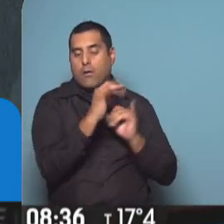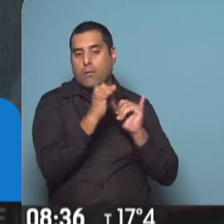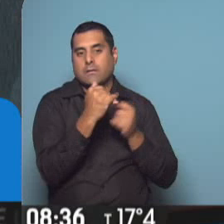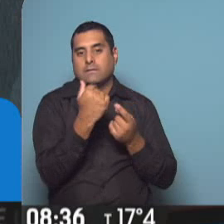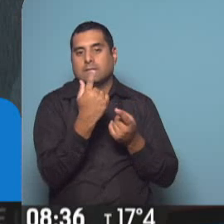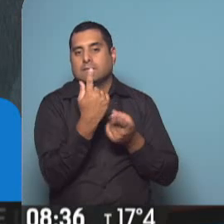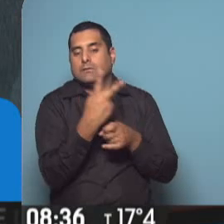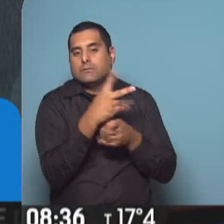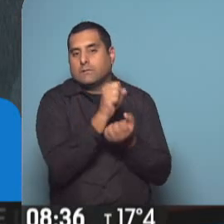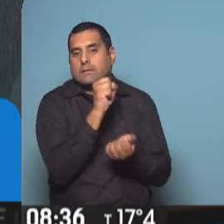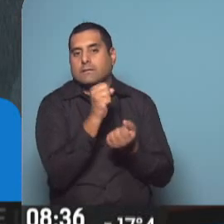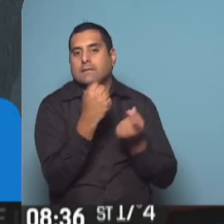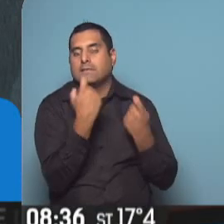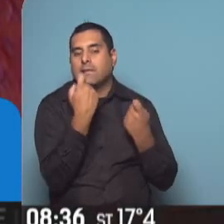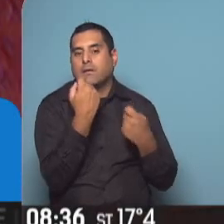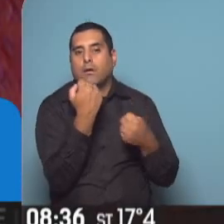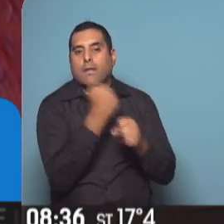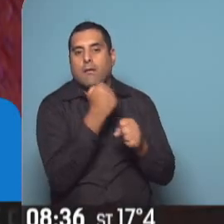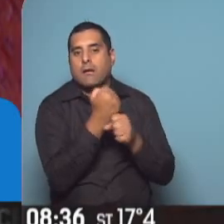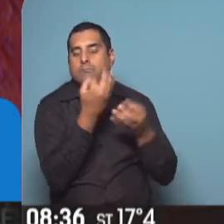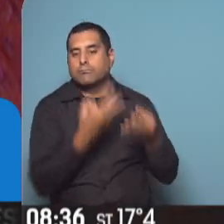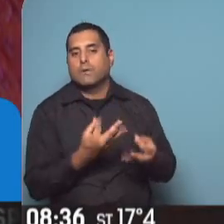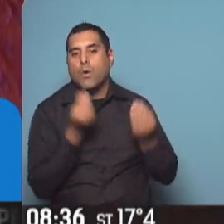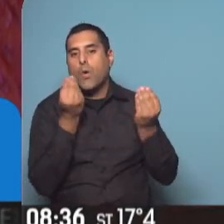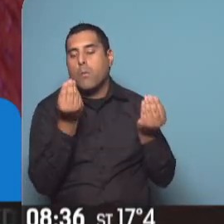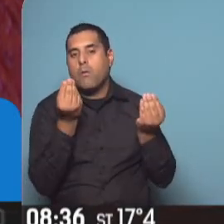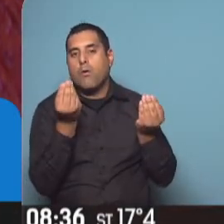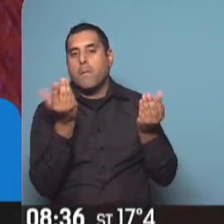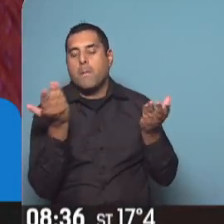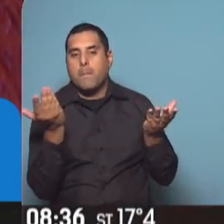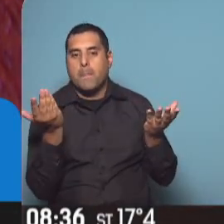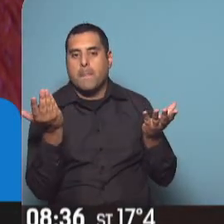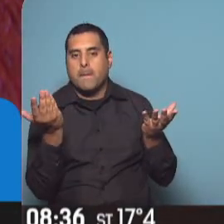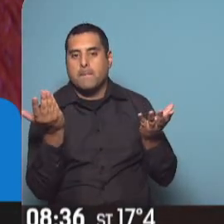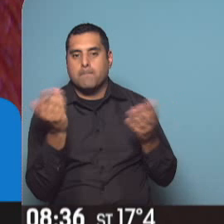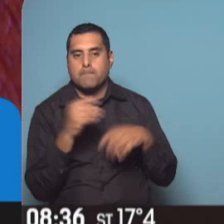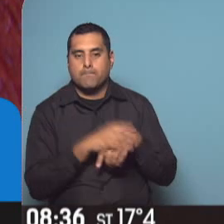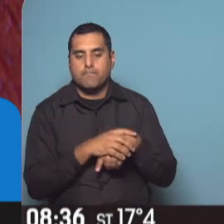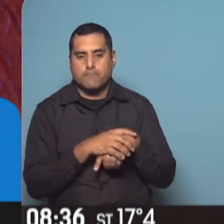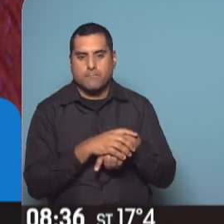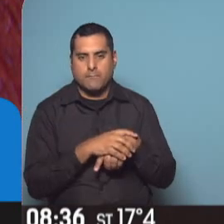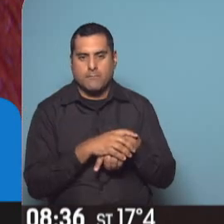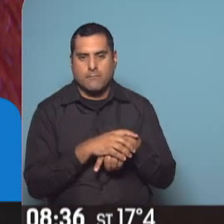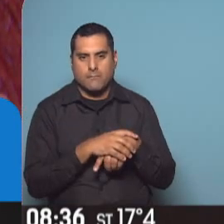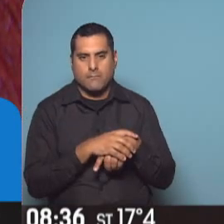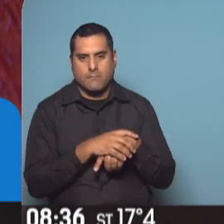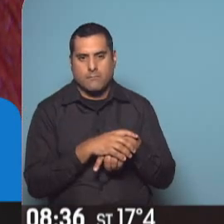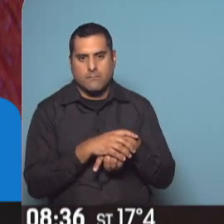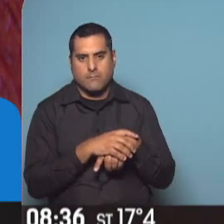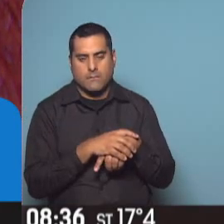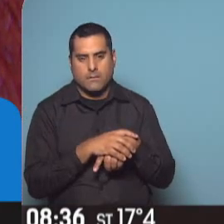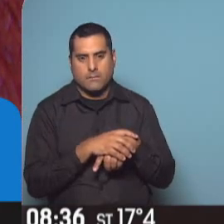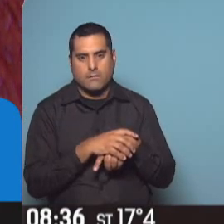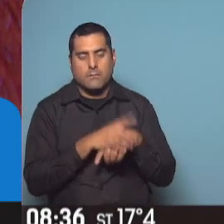competencias y para vinculación el trabajo como con mayor vinculación dentro del mismo sector